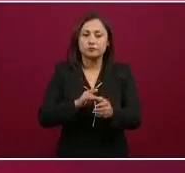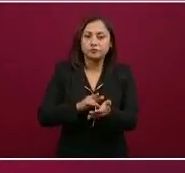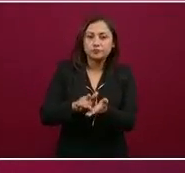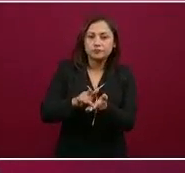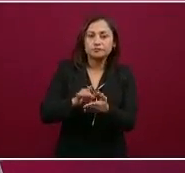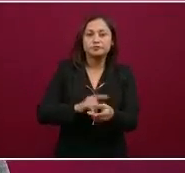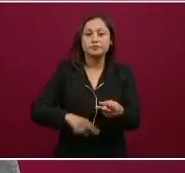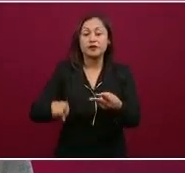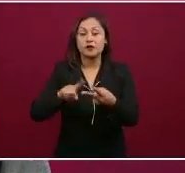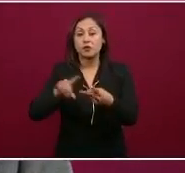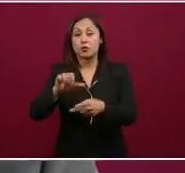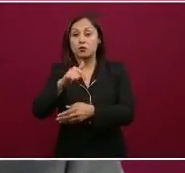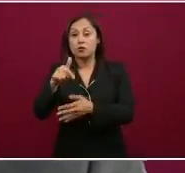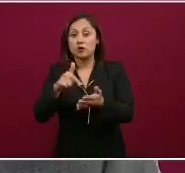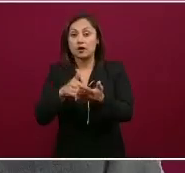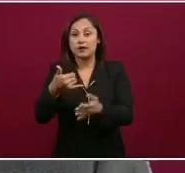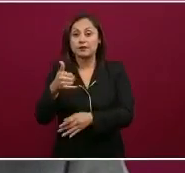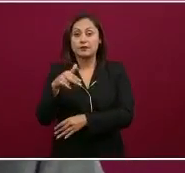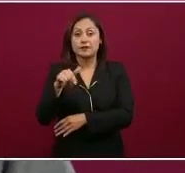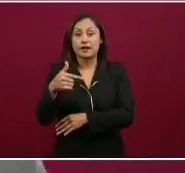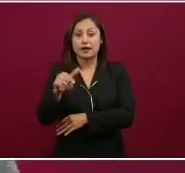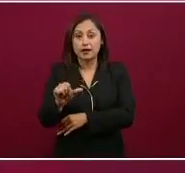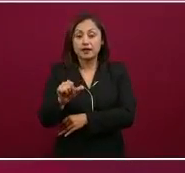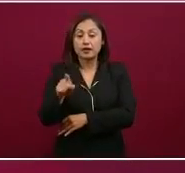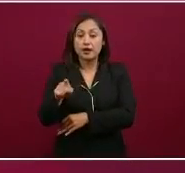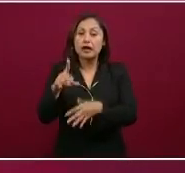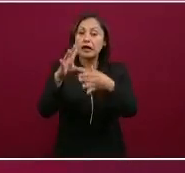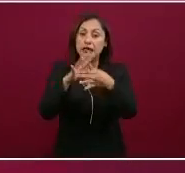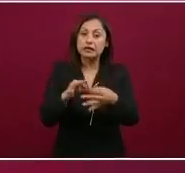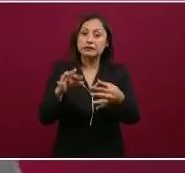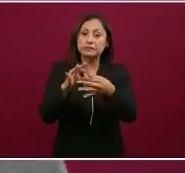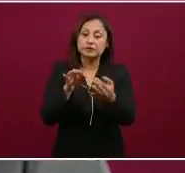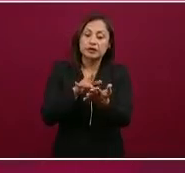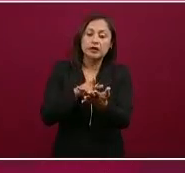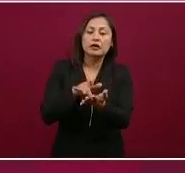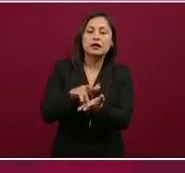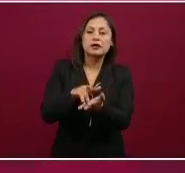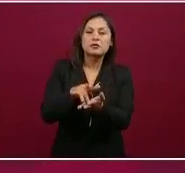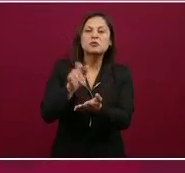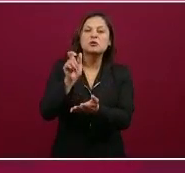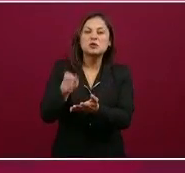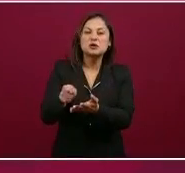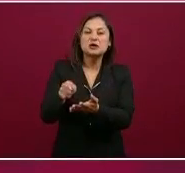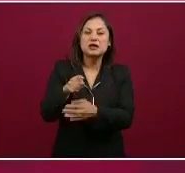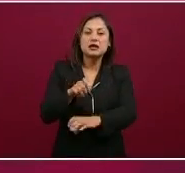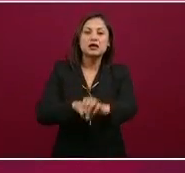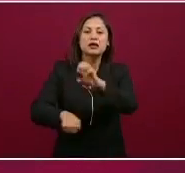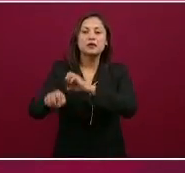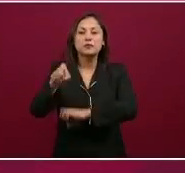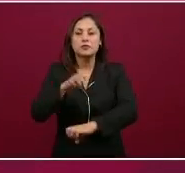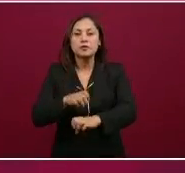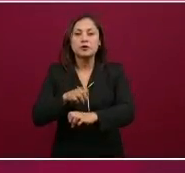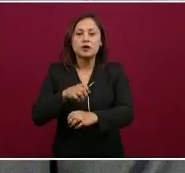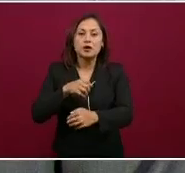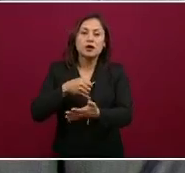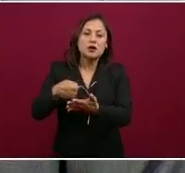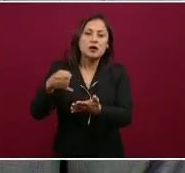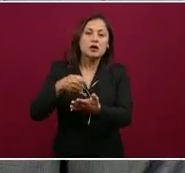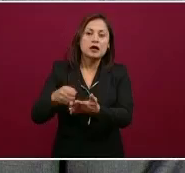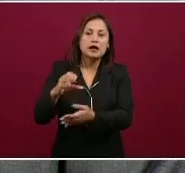vamos a dar a conocer el apoyo a todos los productores de caña de México.